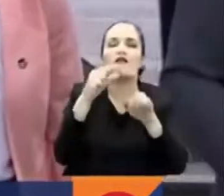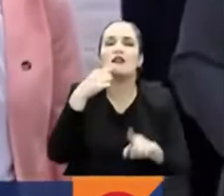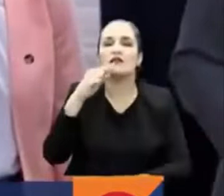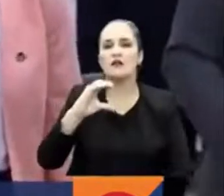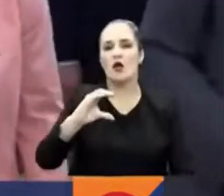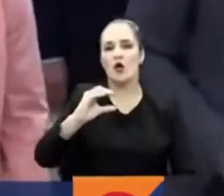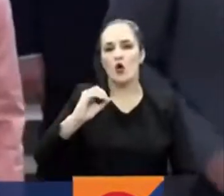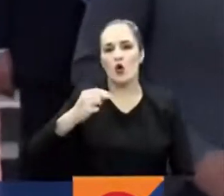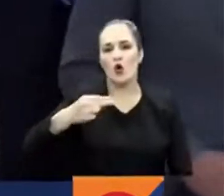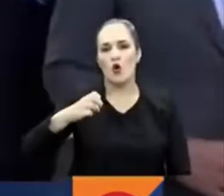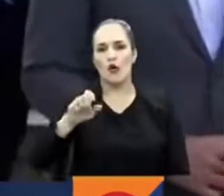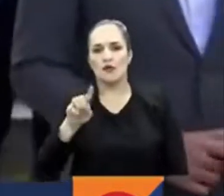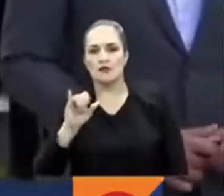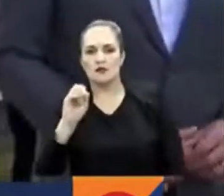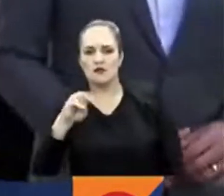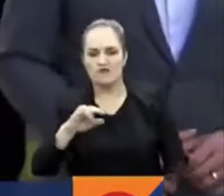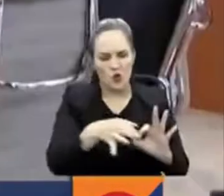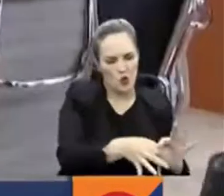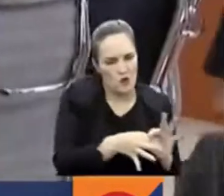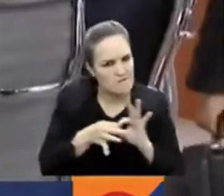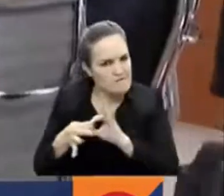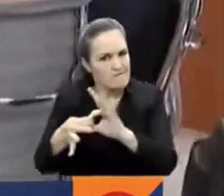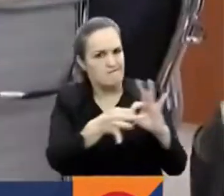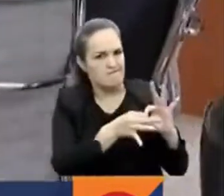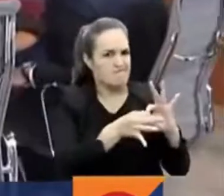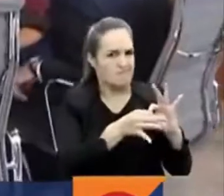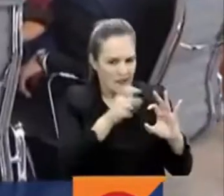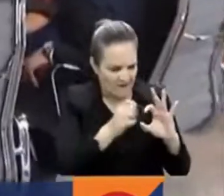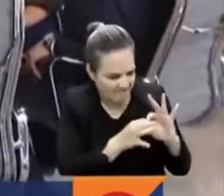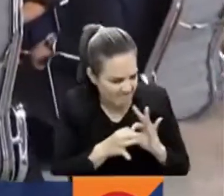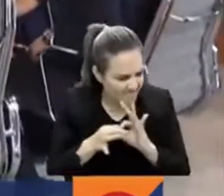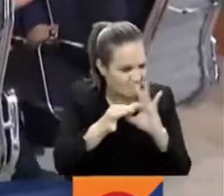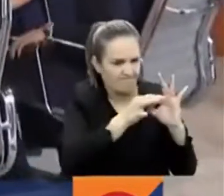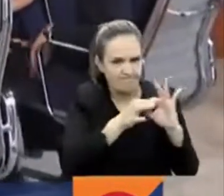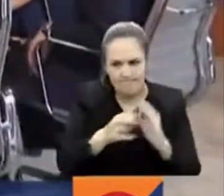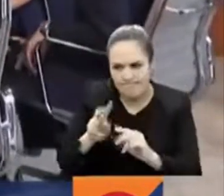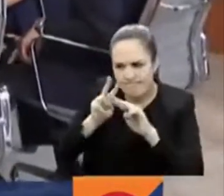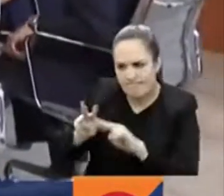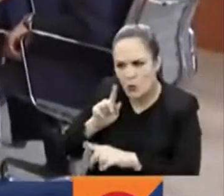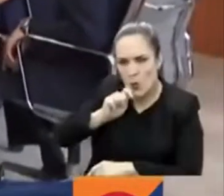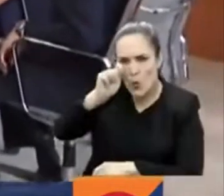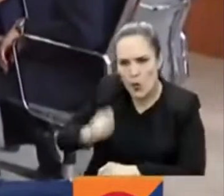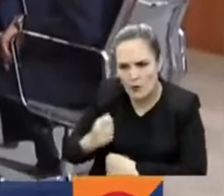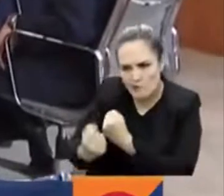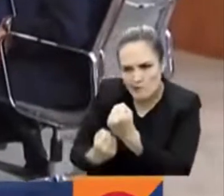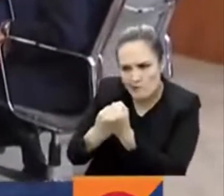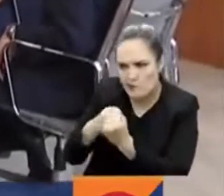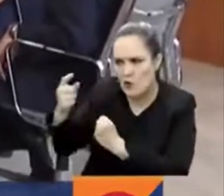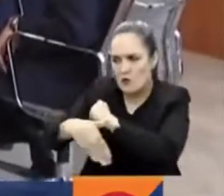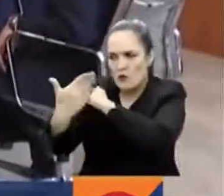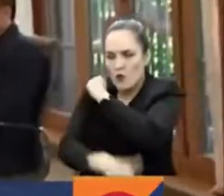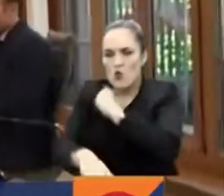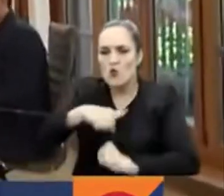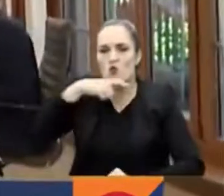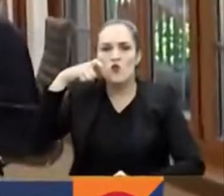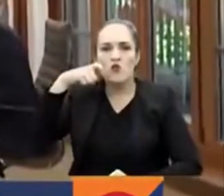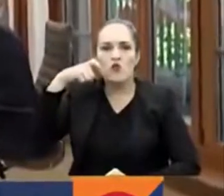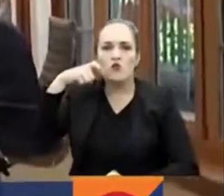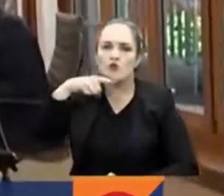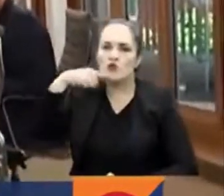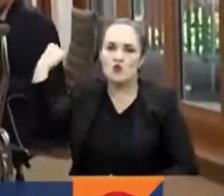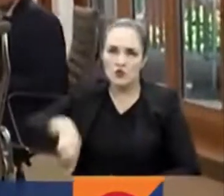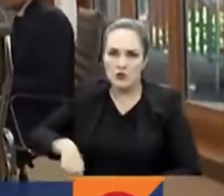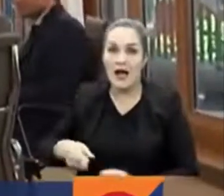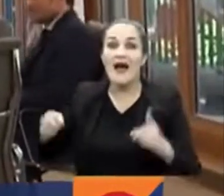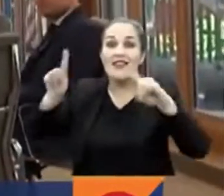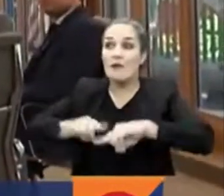tuvieron como eje central del encuentro la guerra en Ucrania y nuevas sanciones contra Rusia. Además del anuncio de un embargo sobre el oro recién extraído en Rusia, el